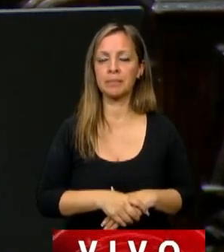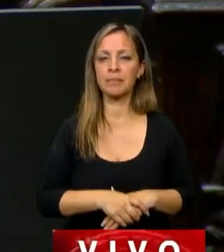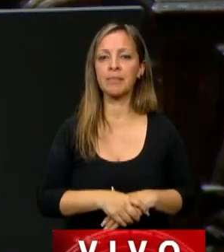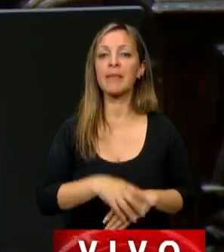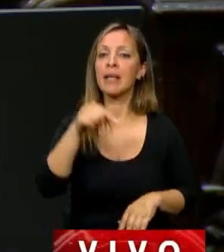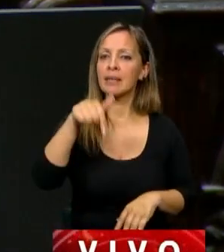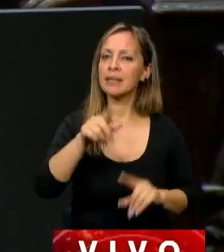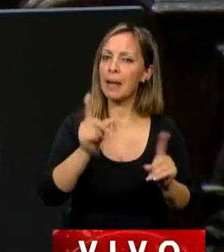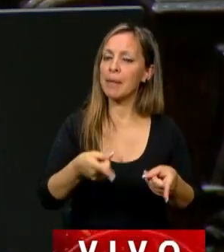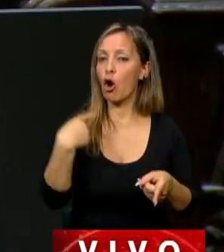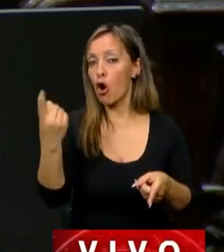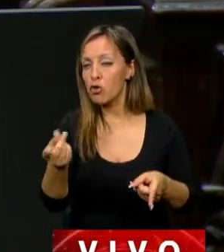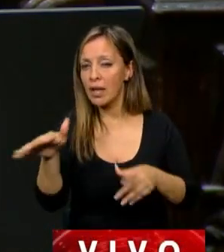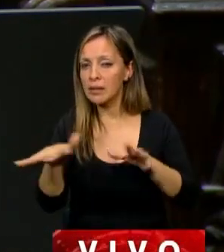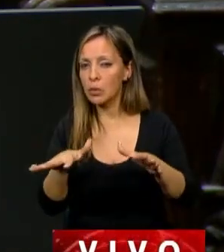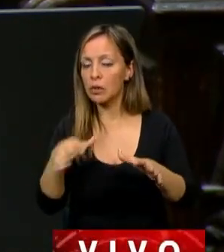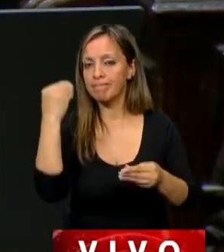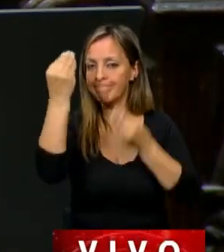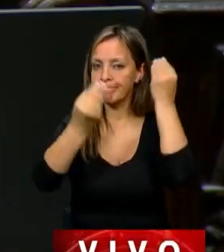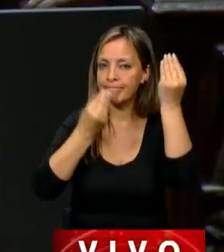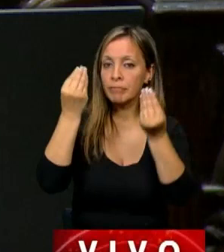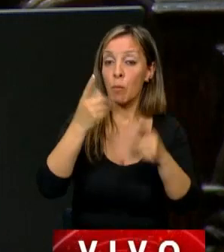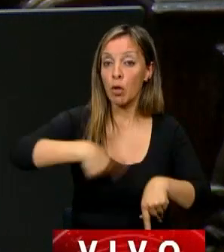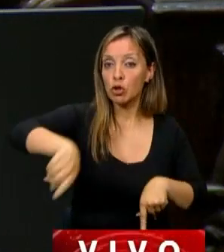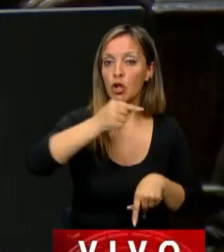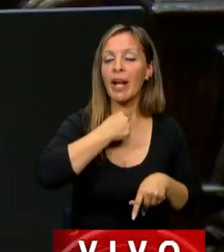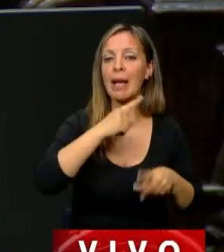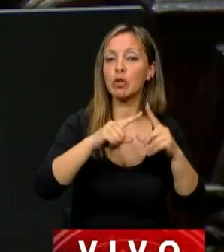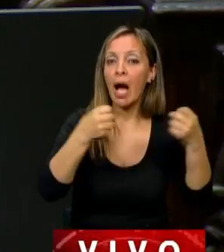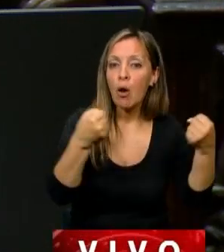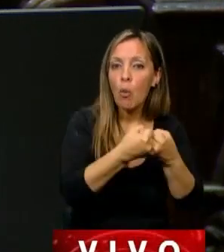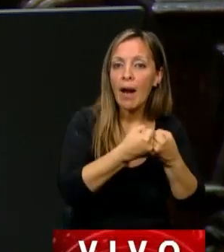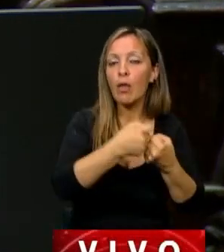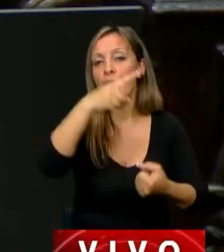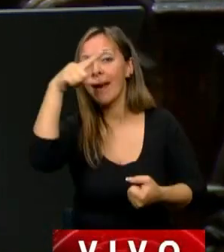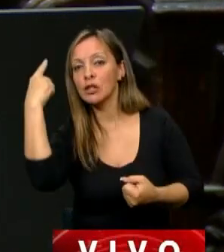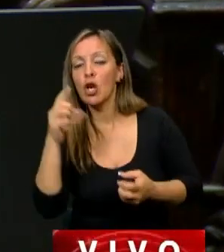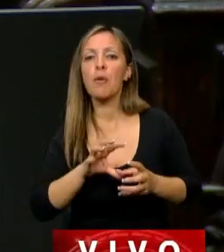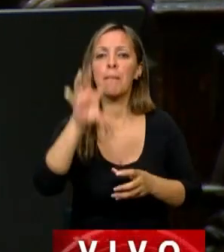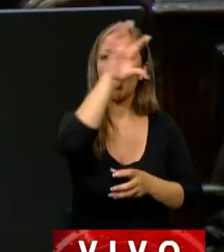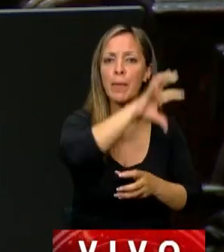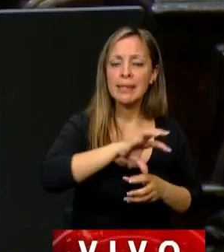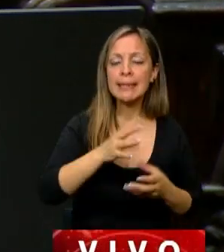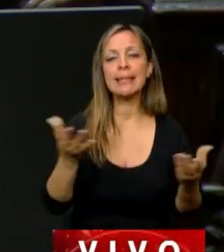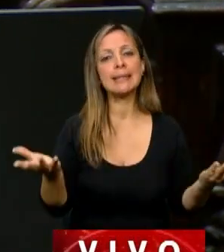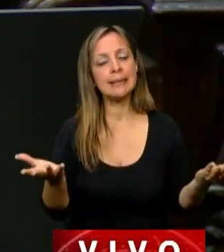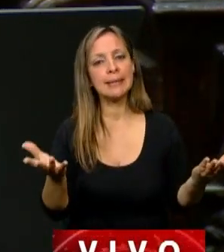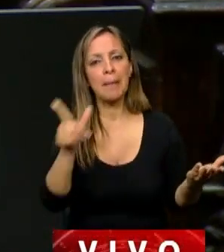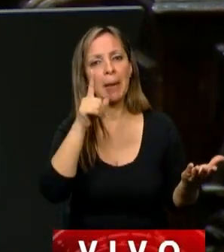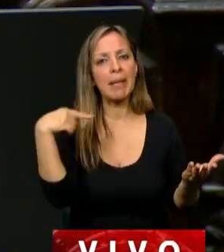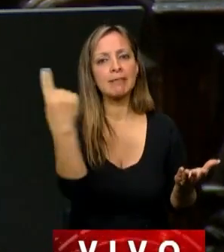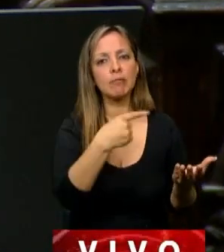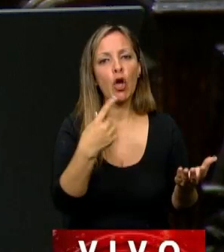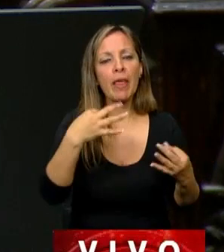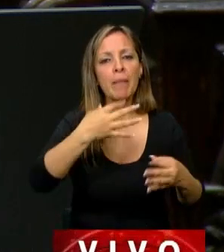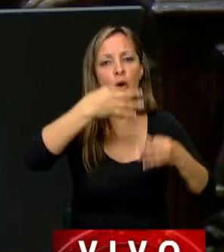Y acá hay un hecho que es bastante preocupante, porque si queremos fijar un consenso, un acuerdo entre la nación y las provincias, me parece que tenemos que partir